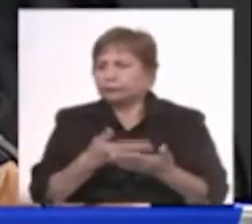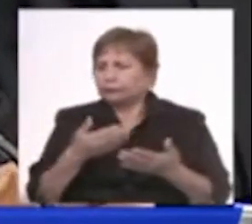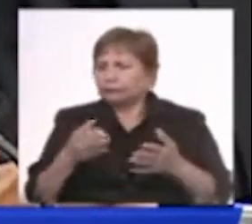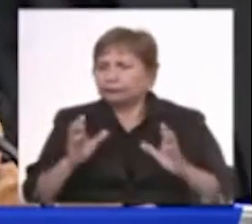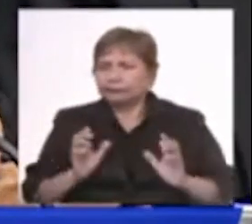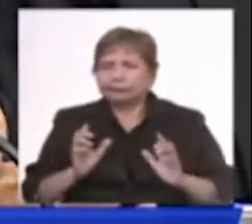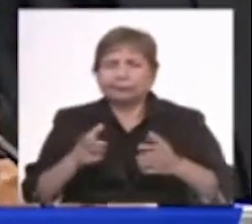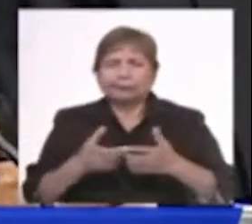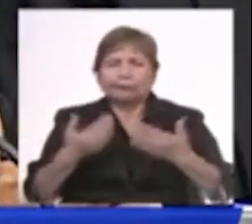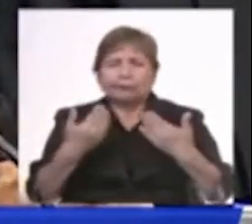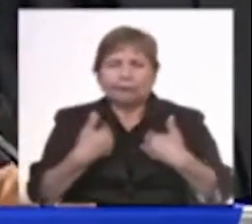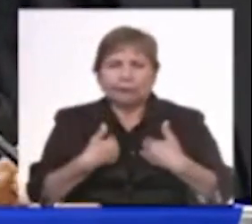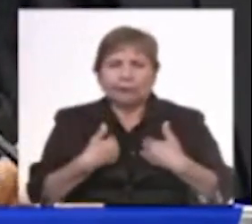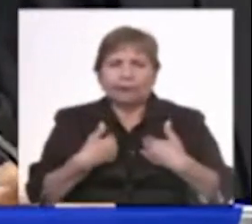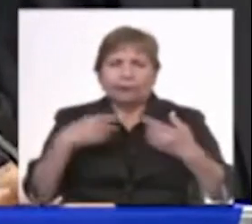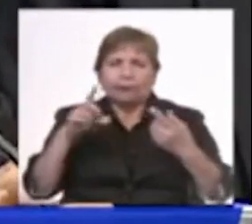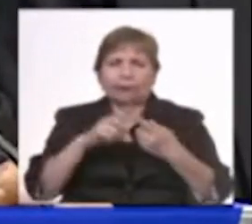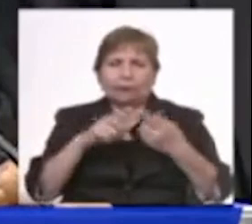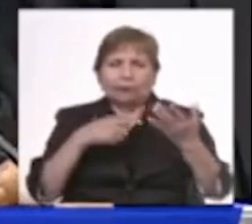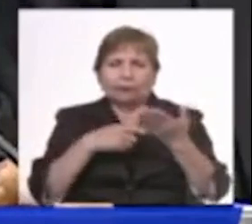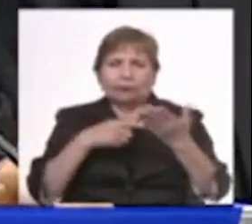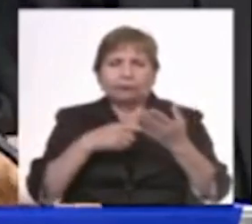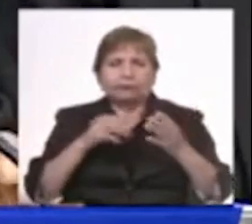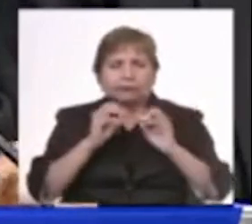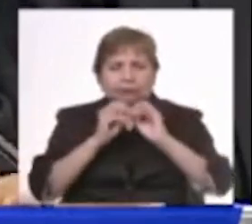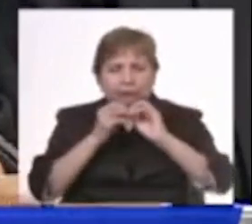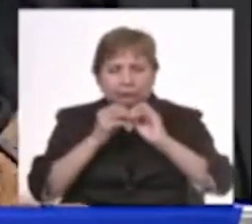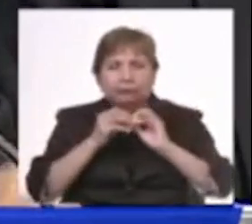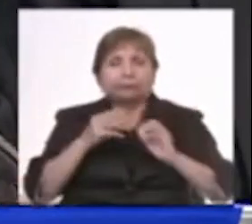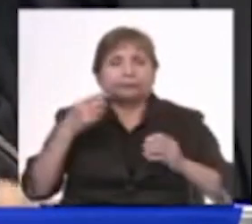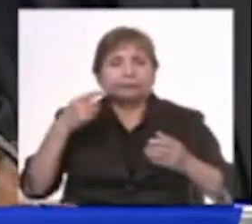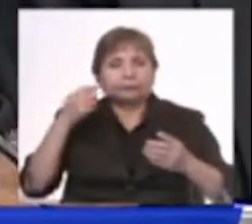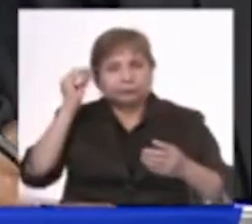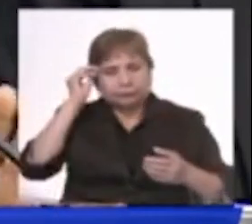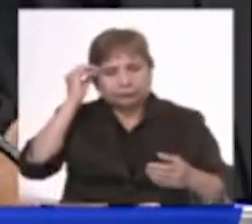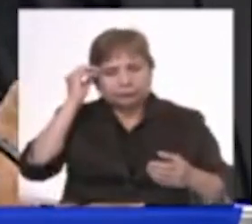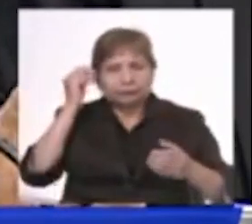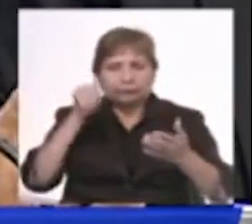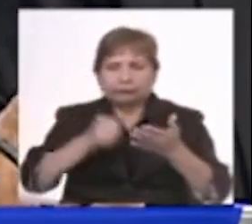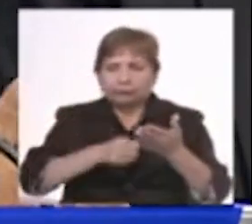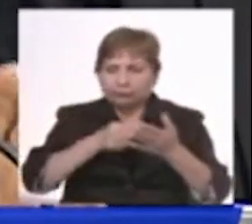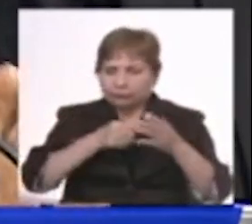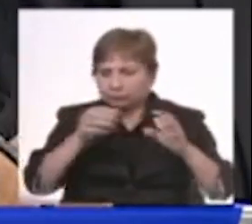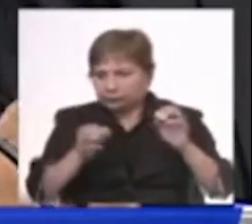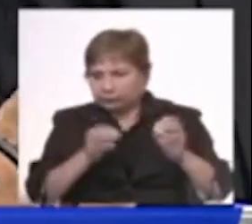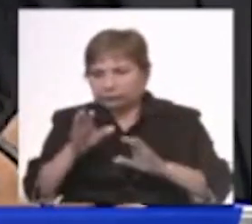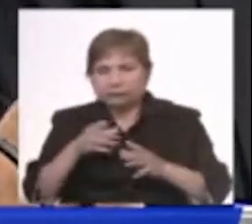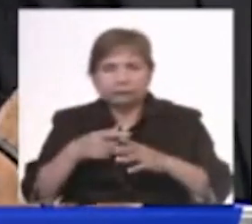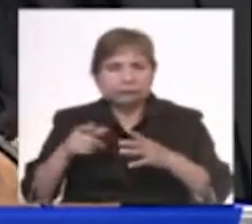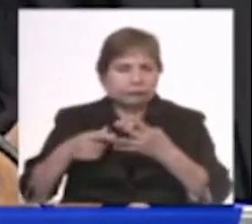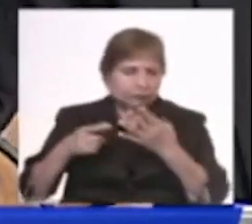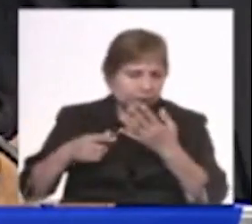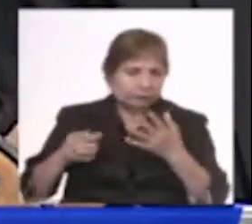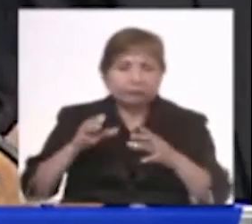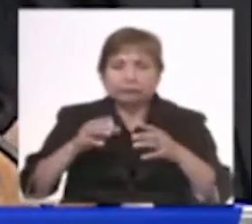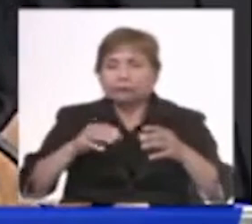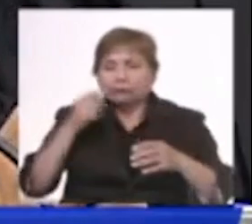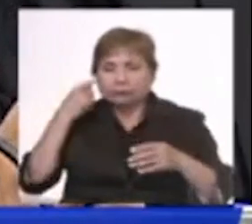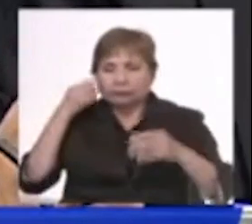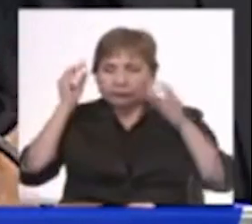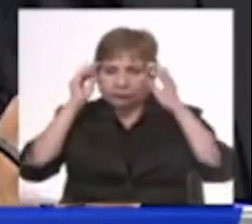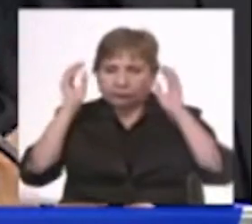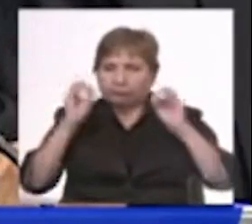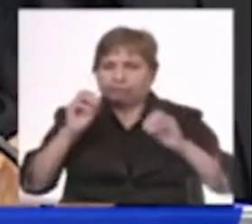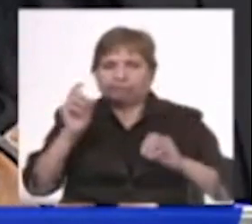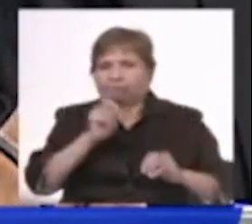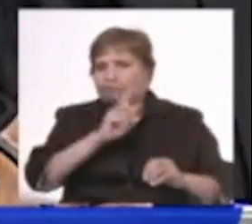el Congreso tiene un área técnica, que es ingeniería y mantenimiento, que tiene ingenieros, arquitectos, etc. En consecuencia, opinaron que